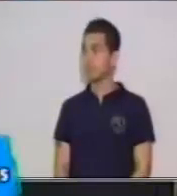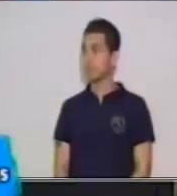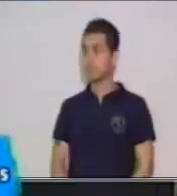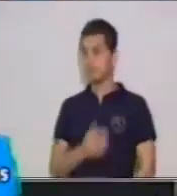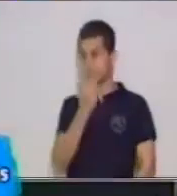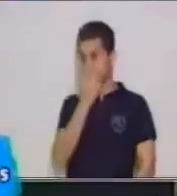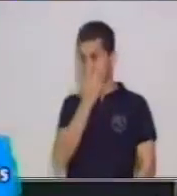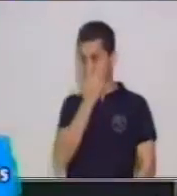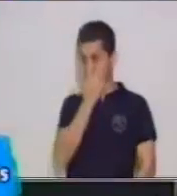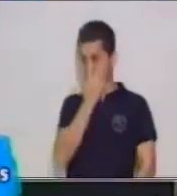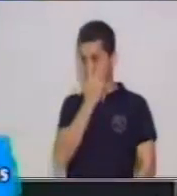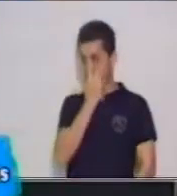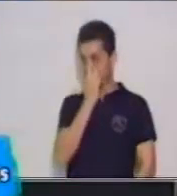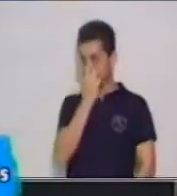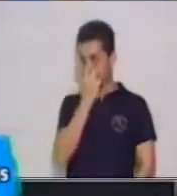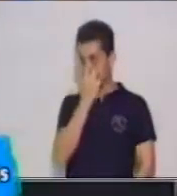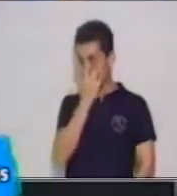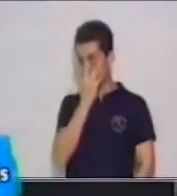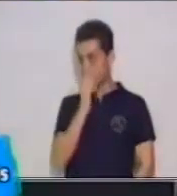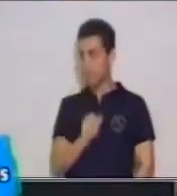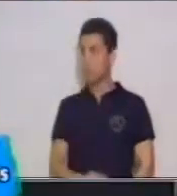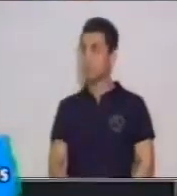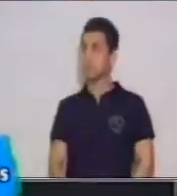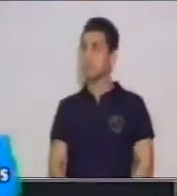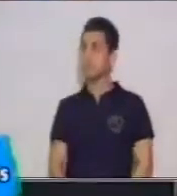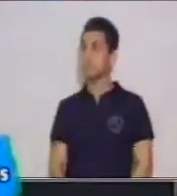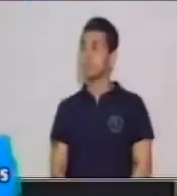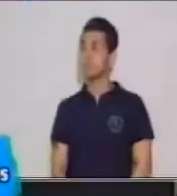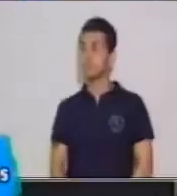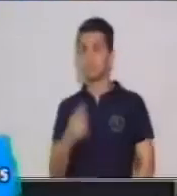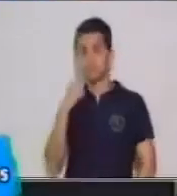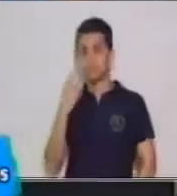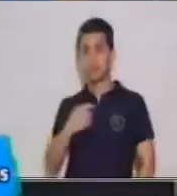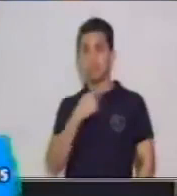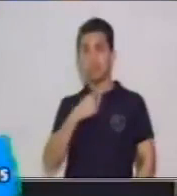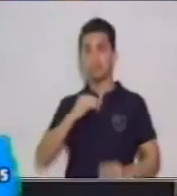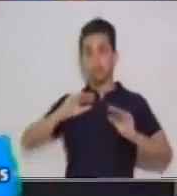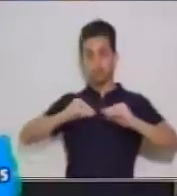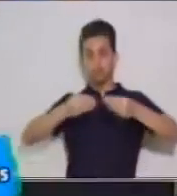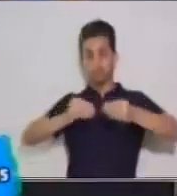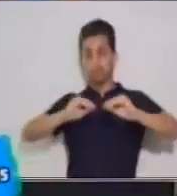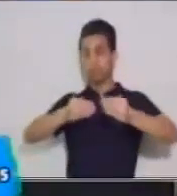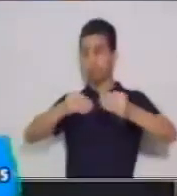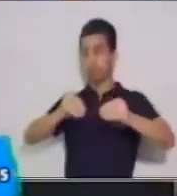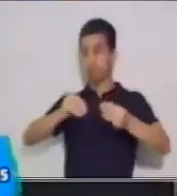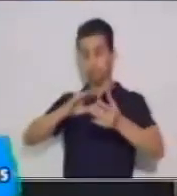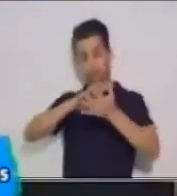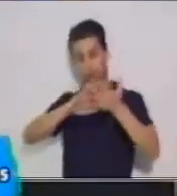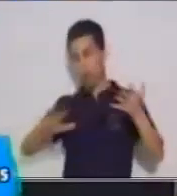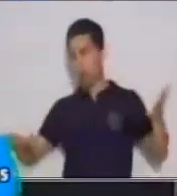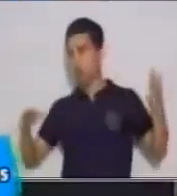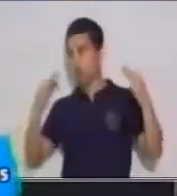acá, y vas hasta que termina.